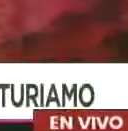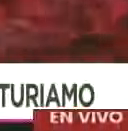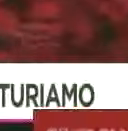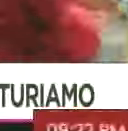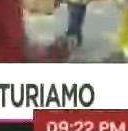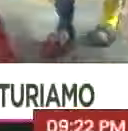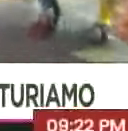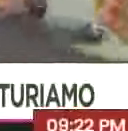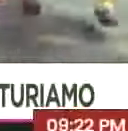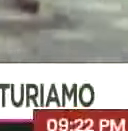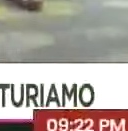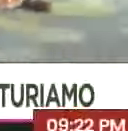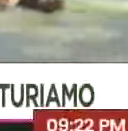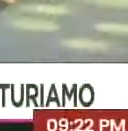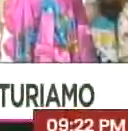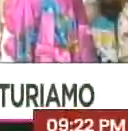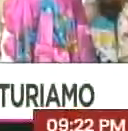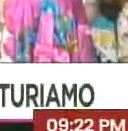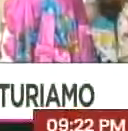Claro.